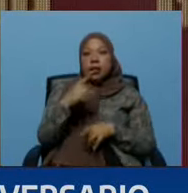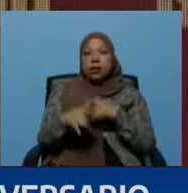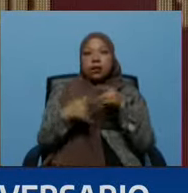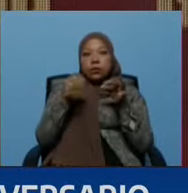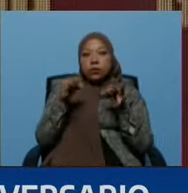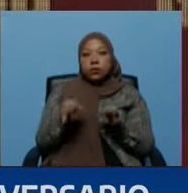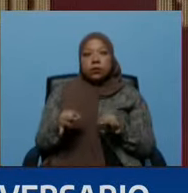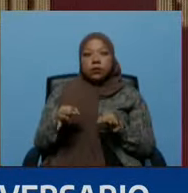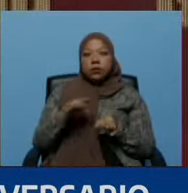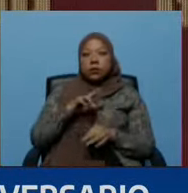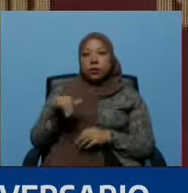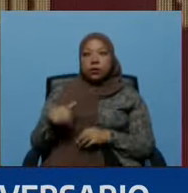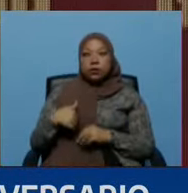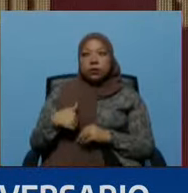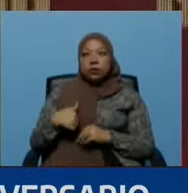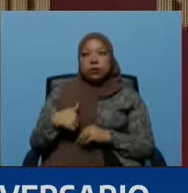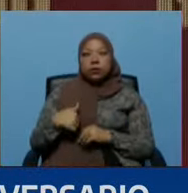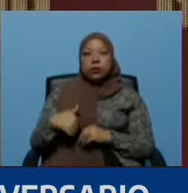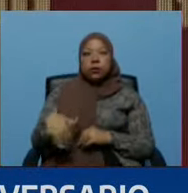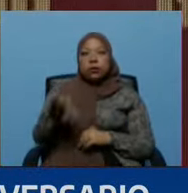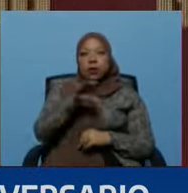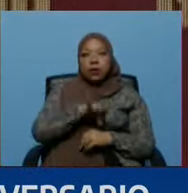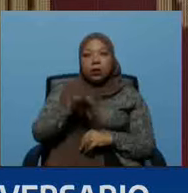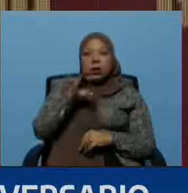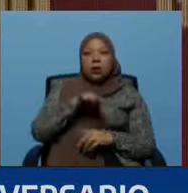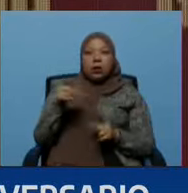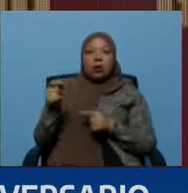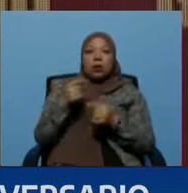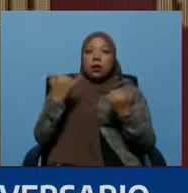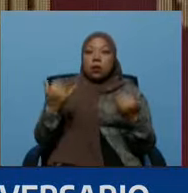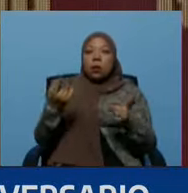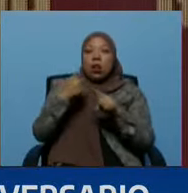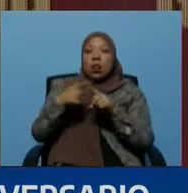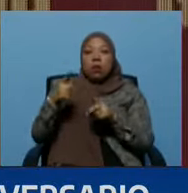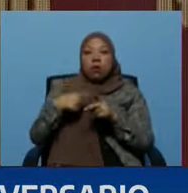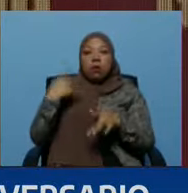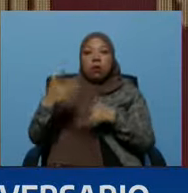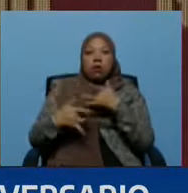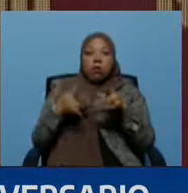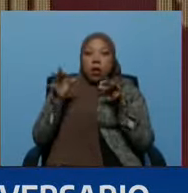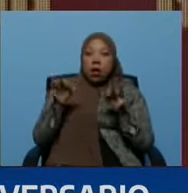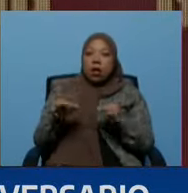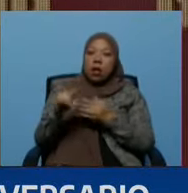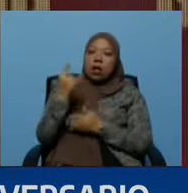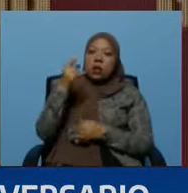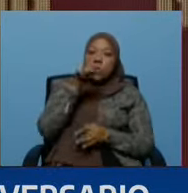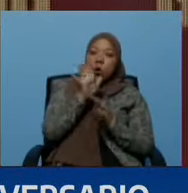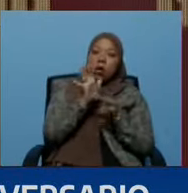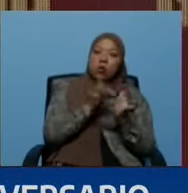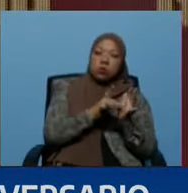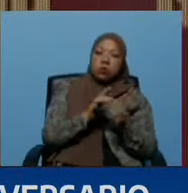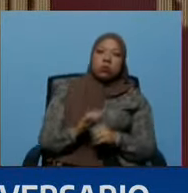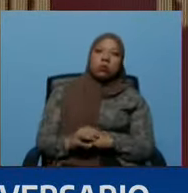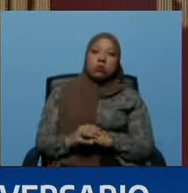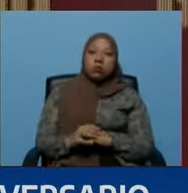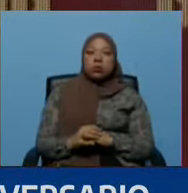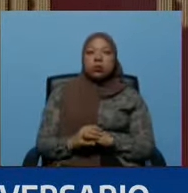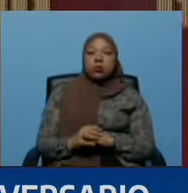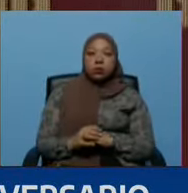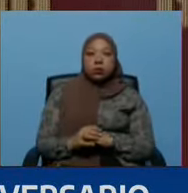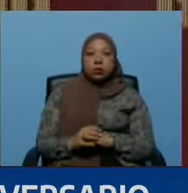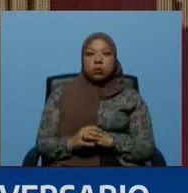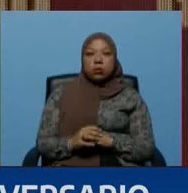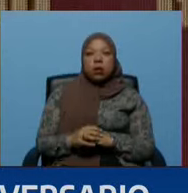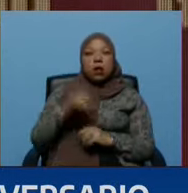argucias. Dice que utilizó distintas formas para engañar a nuestro Señor Jesús.